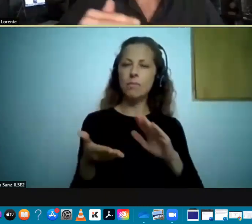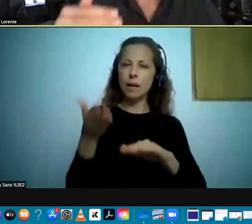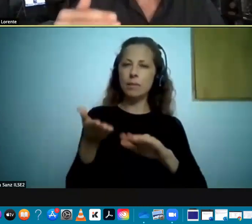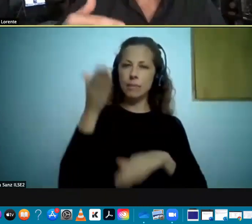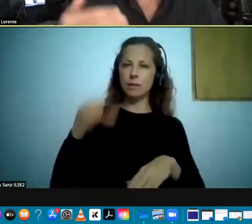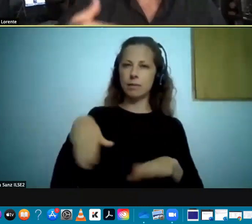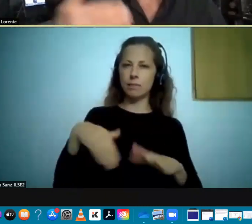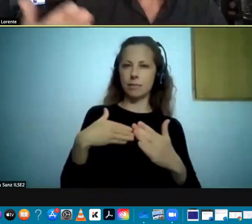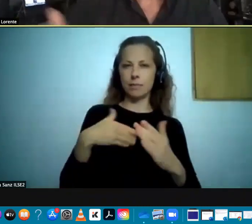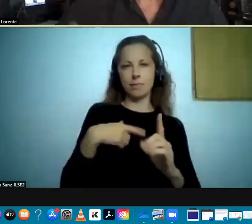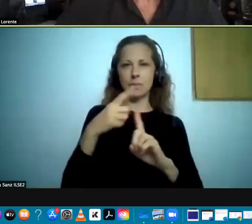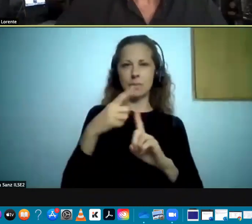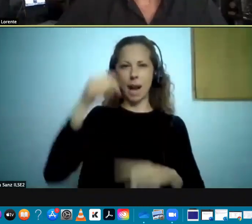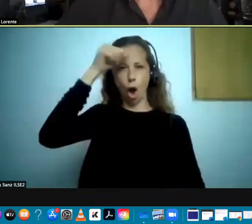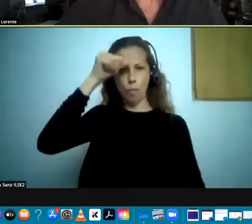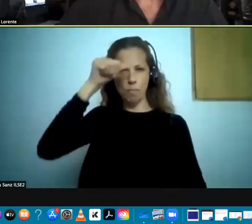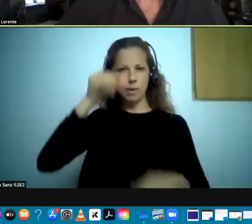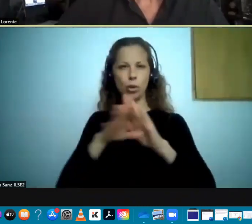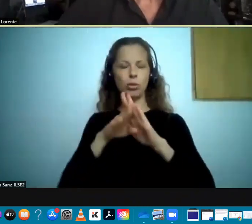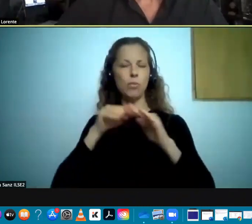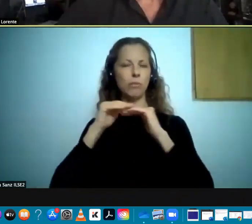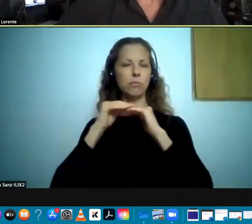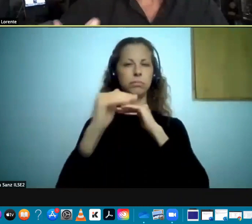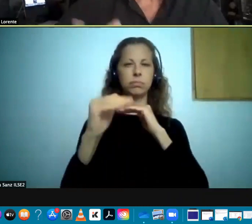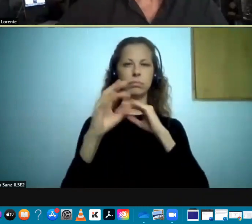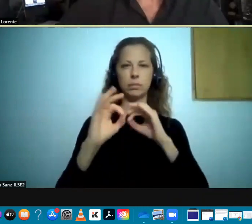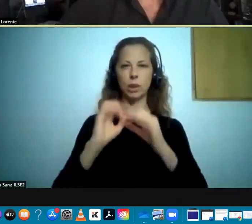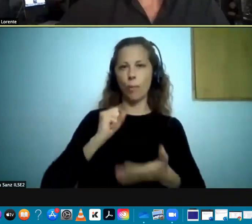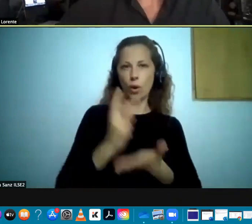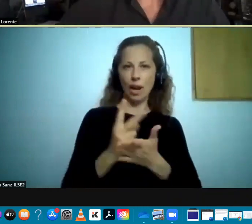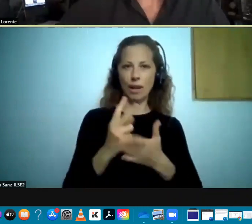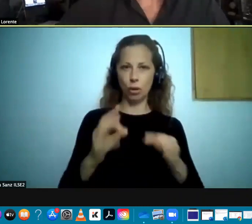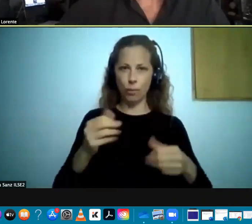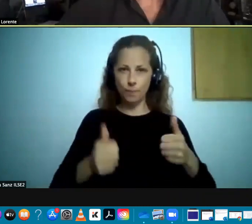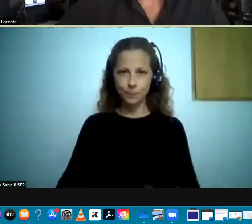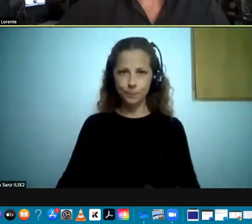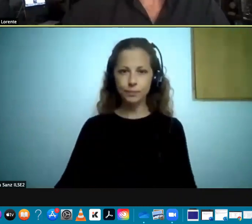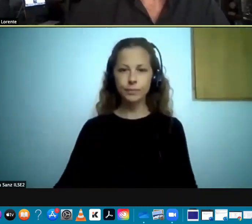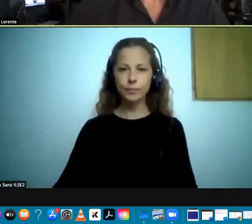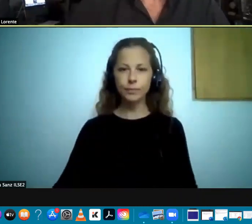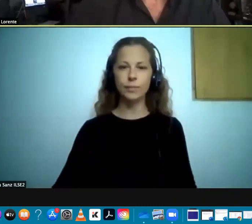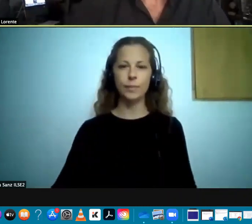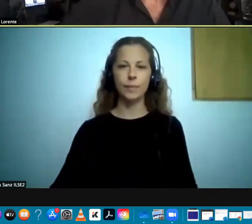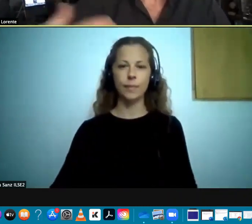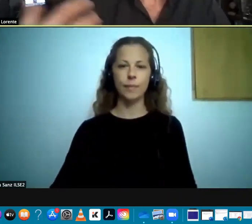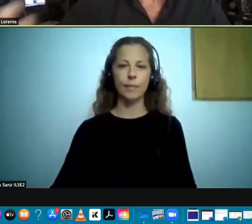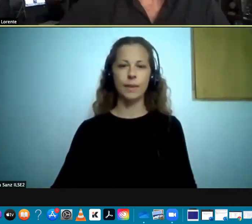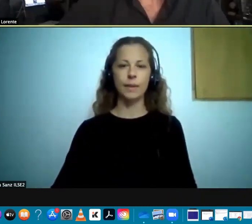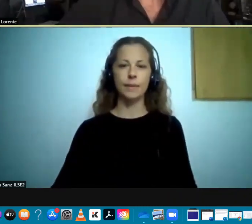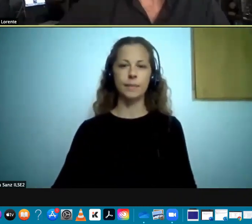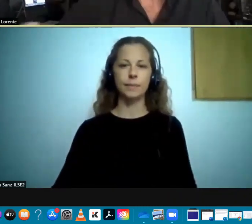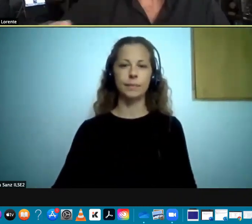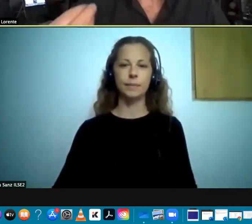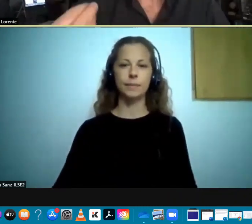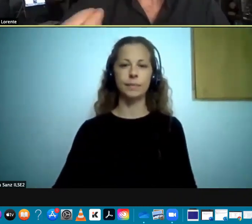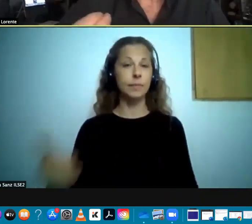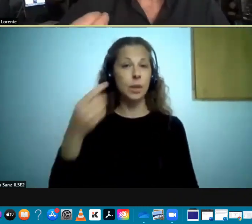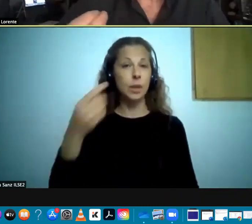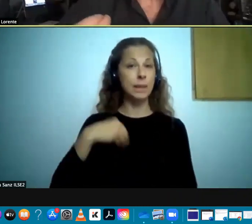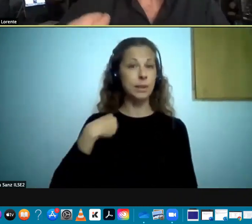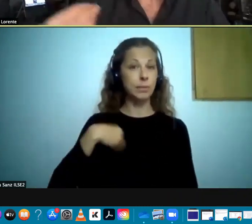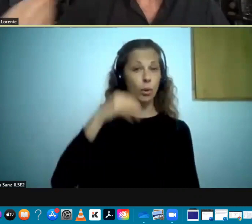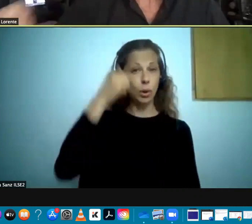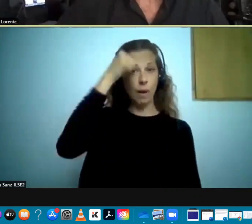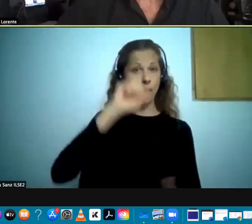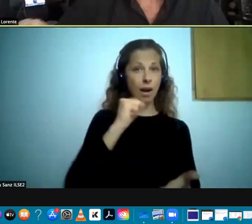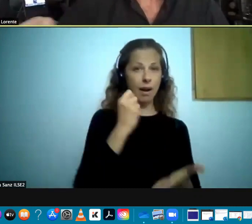¿no? Entonces, ese reto es algo importante. Y como elemento esencial de ese reto está el alejamiento de lo femenino. El ser